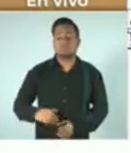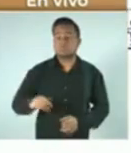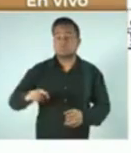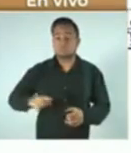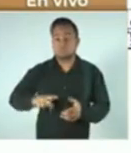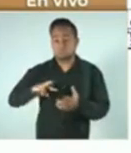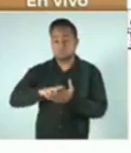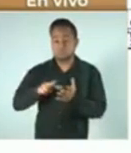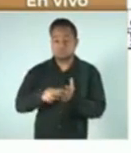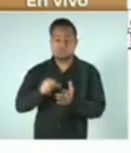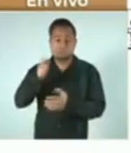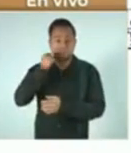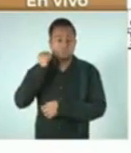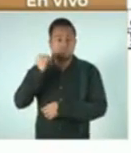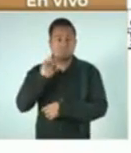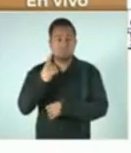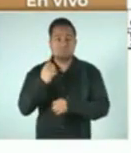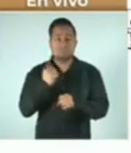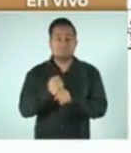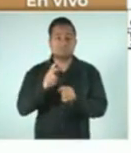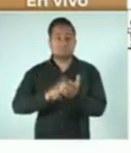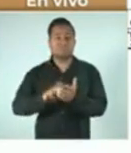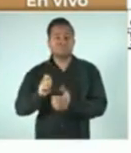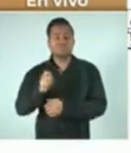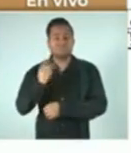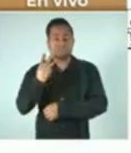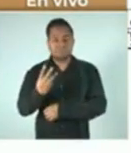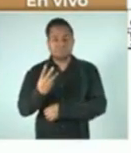Salomón comenzó diciembre de 2023.